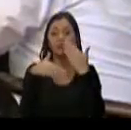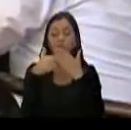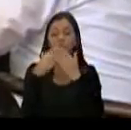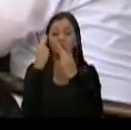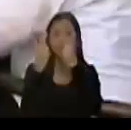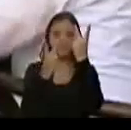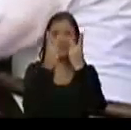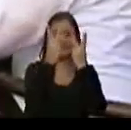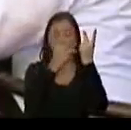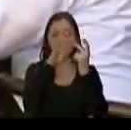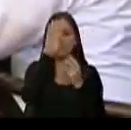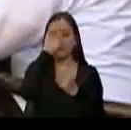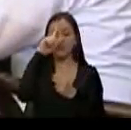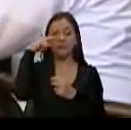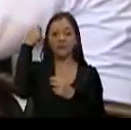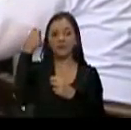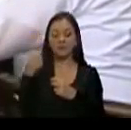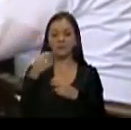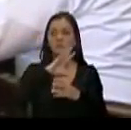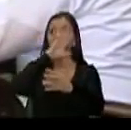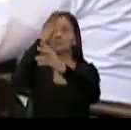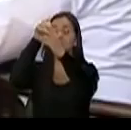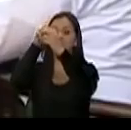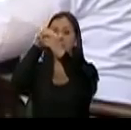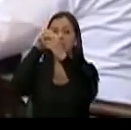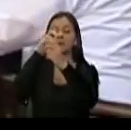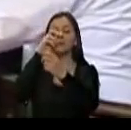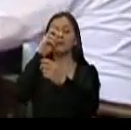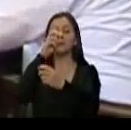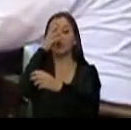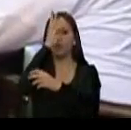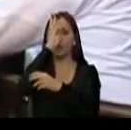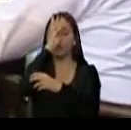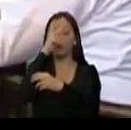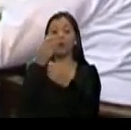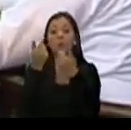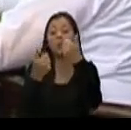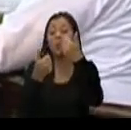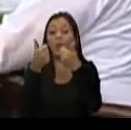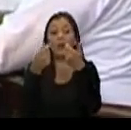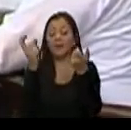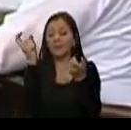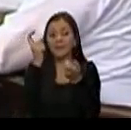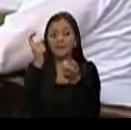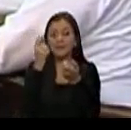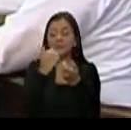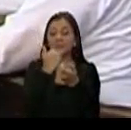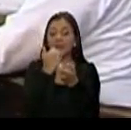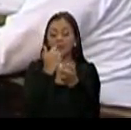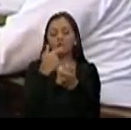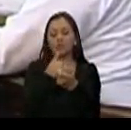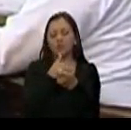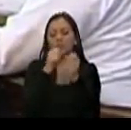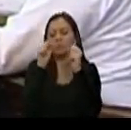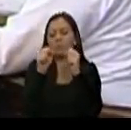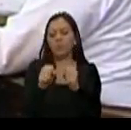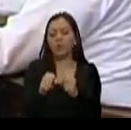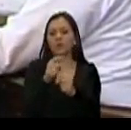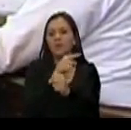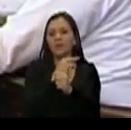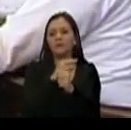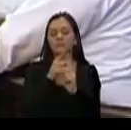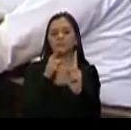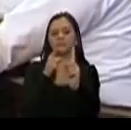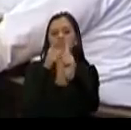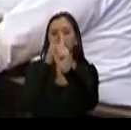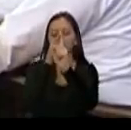Santo Padre, estaremos en Roma, entonces para cualquiera de sus requerimientos les invitamos a dirigirse a